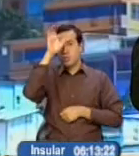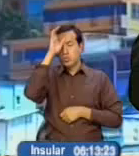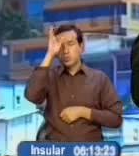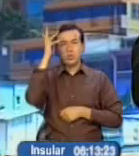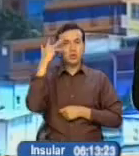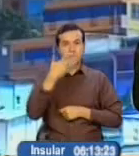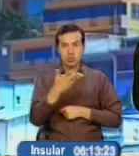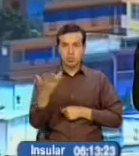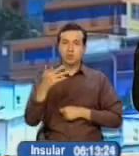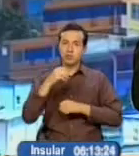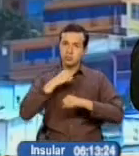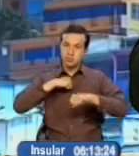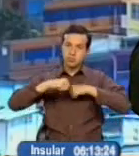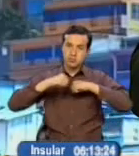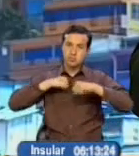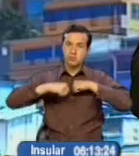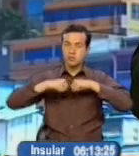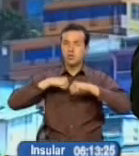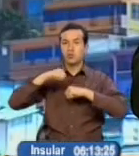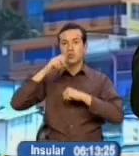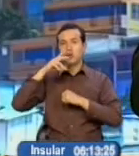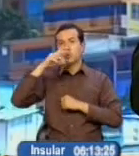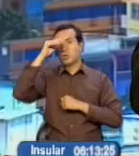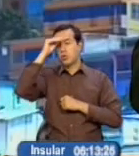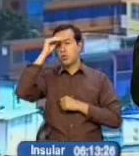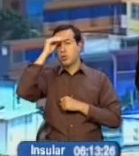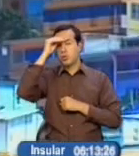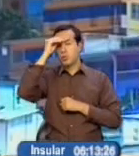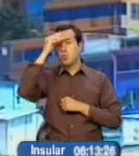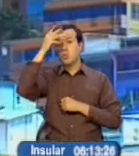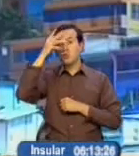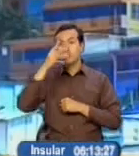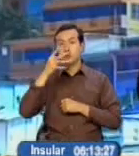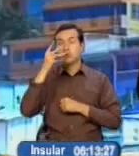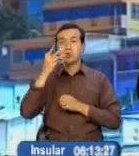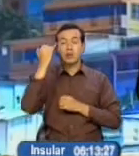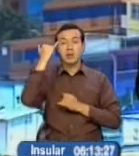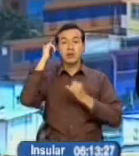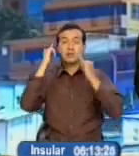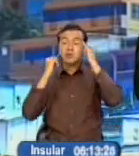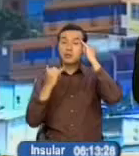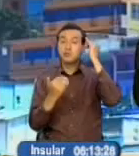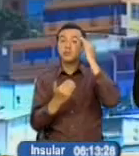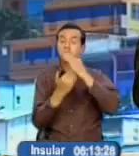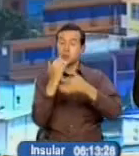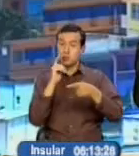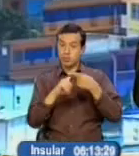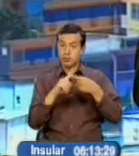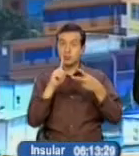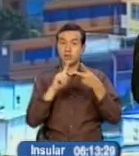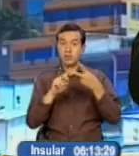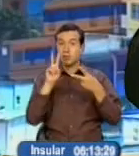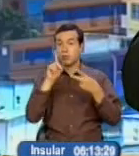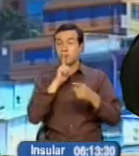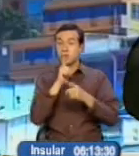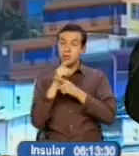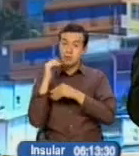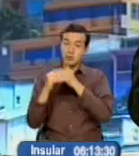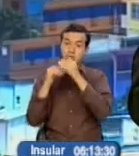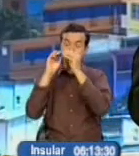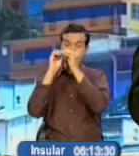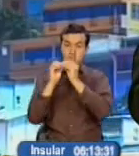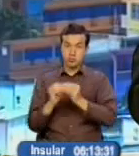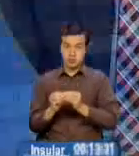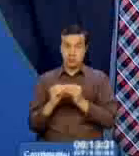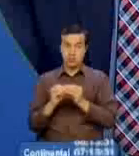donde se generen saberes y conocimientos a través de la innovación y a través, evidentemente, pues del proceso